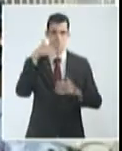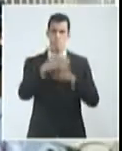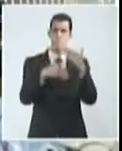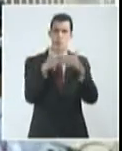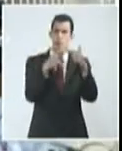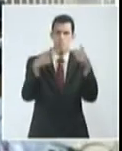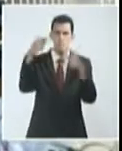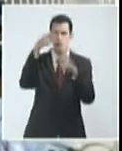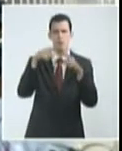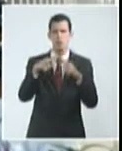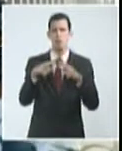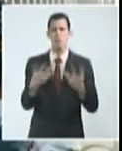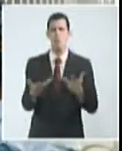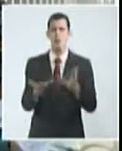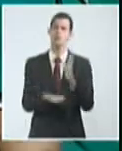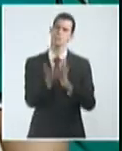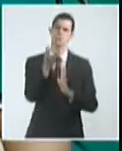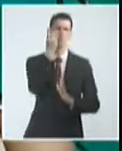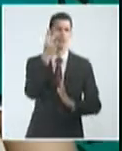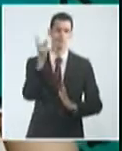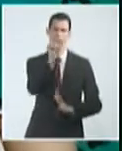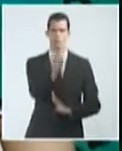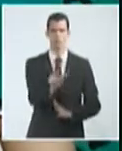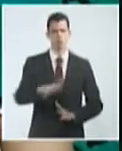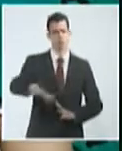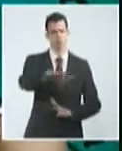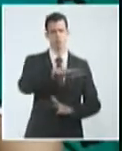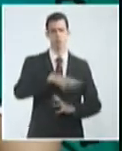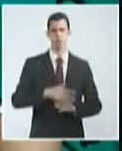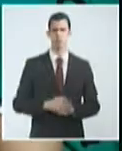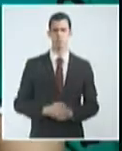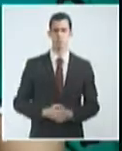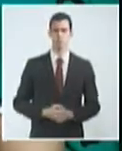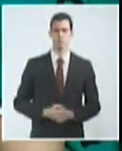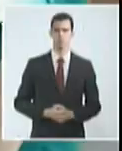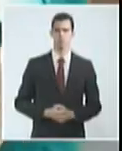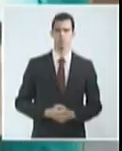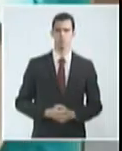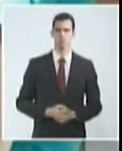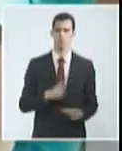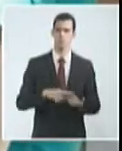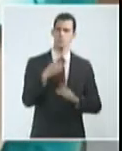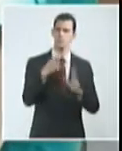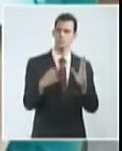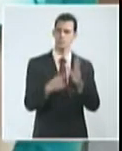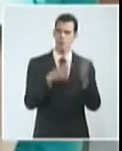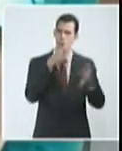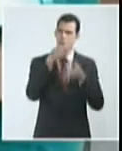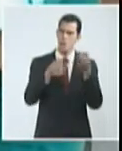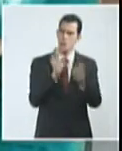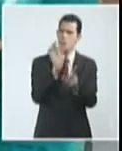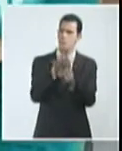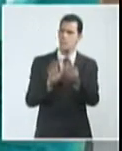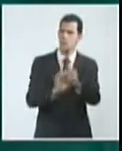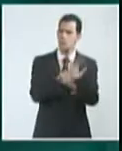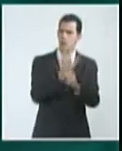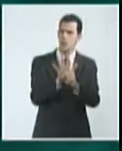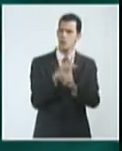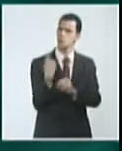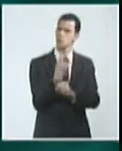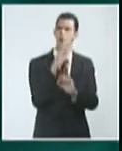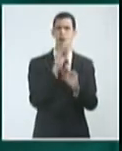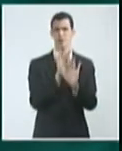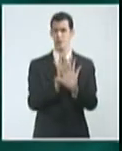vidas. Y vuelvo a recalcar que al inicio de la COVID expusimos con toda sinceridad